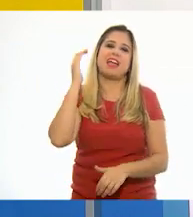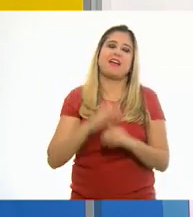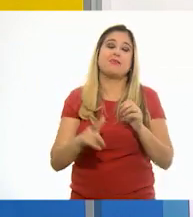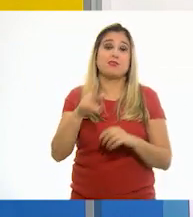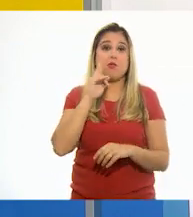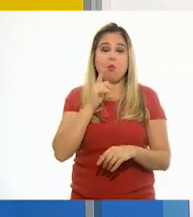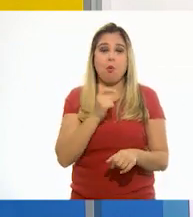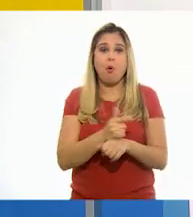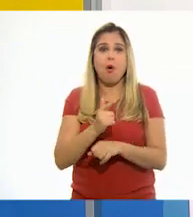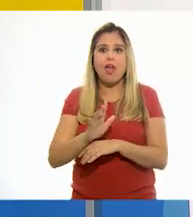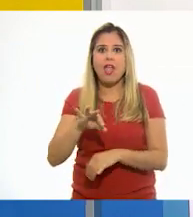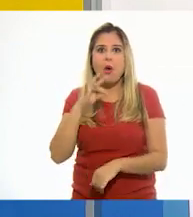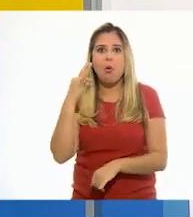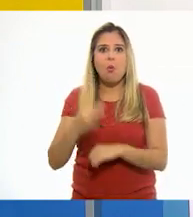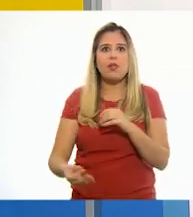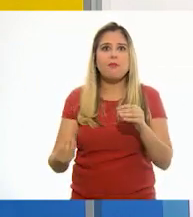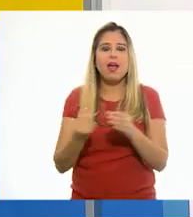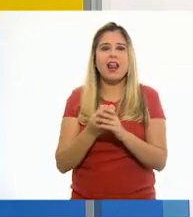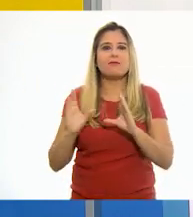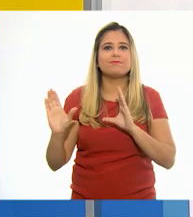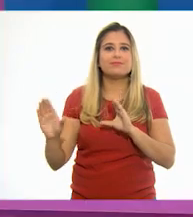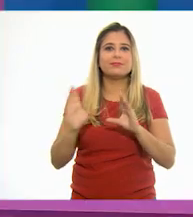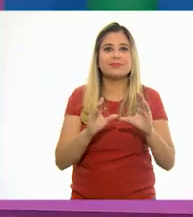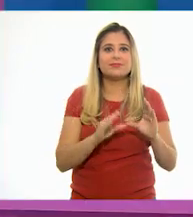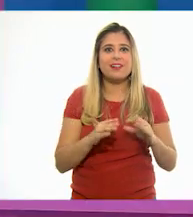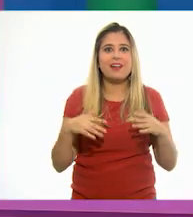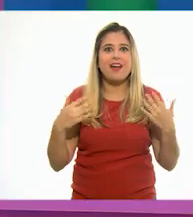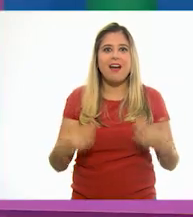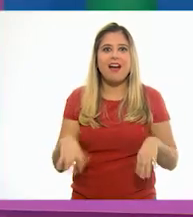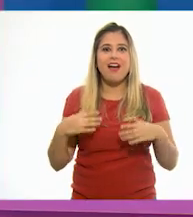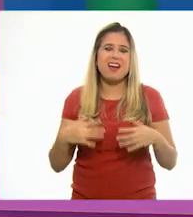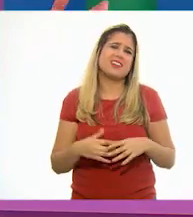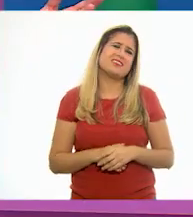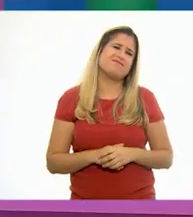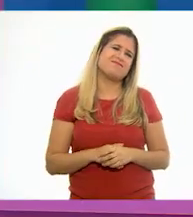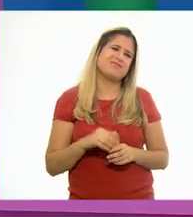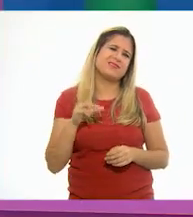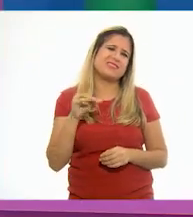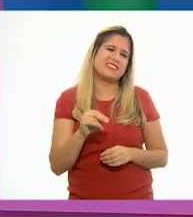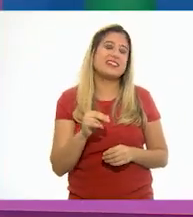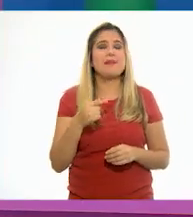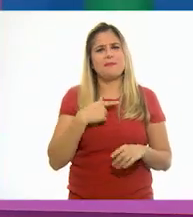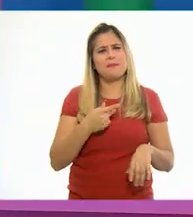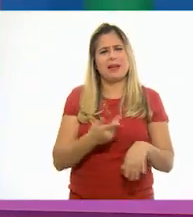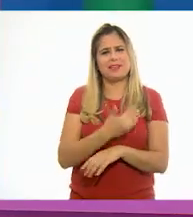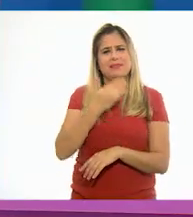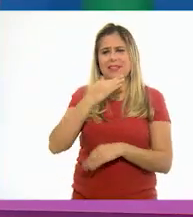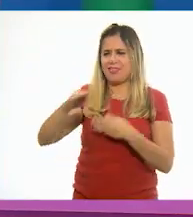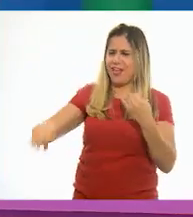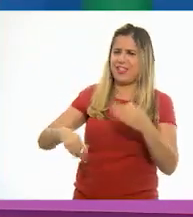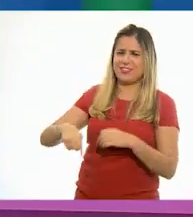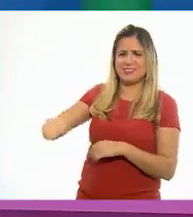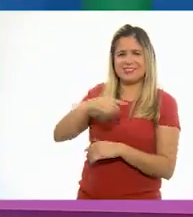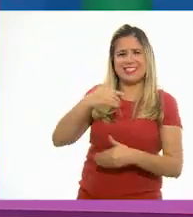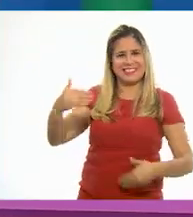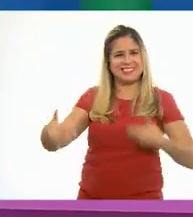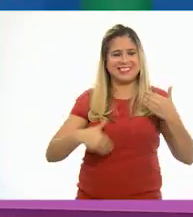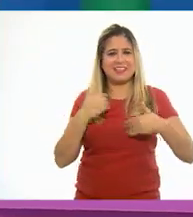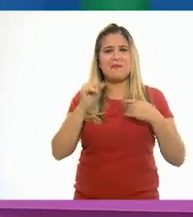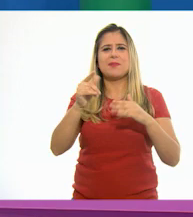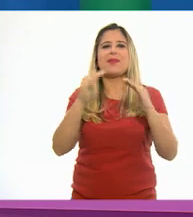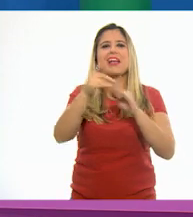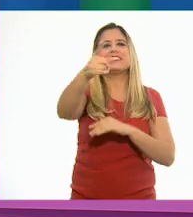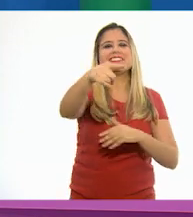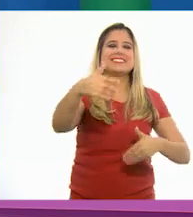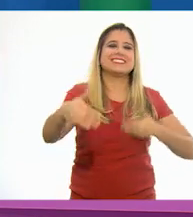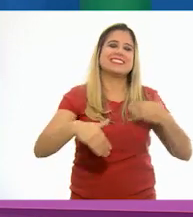cuenta de que ya llegamos al final de la clase. Ay, no. Bueno, me la pasé muy bien. Todos nos la pasamos muy bien y seguramente allá en casita